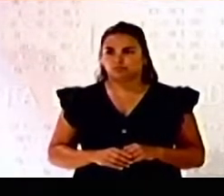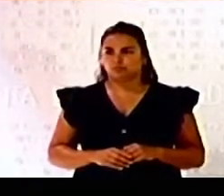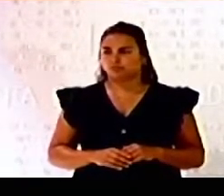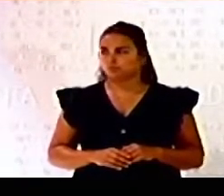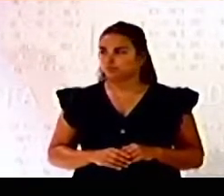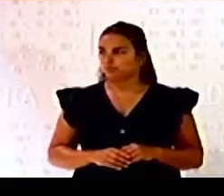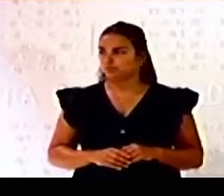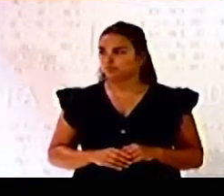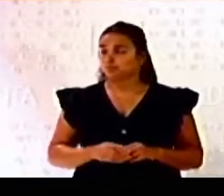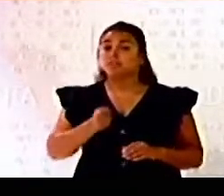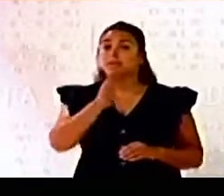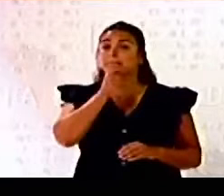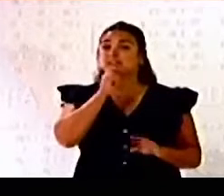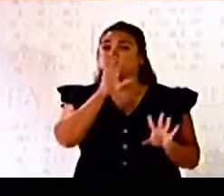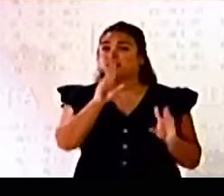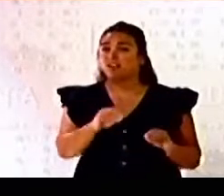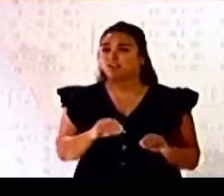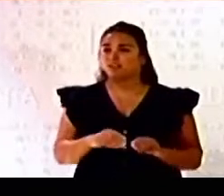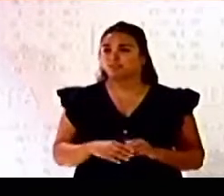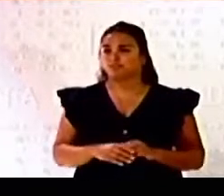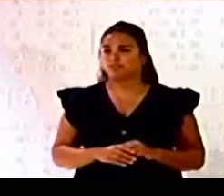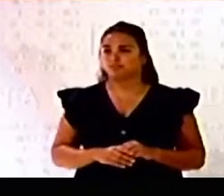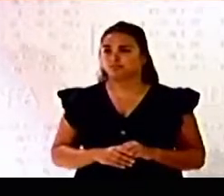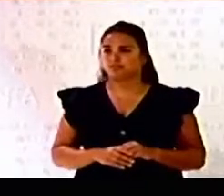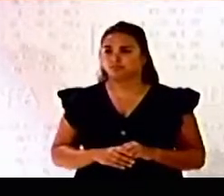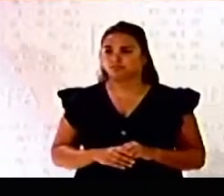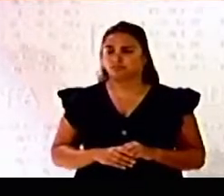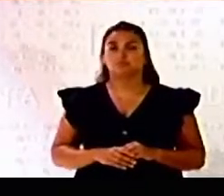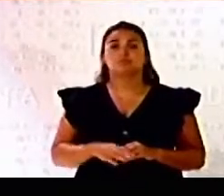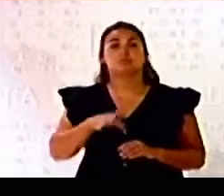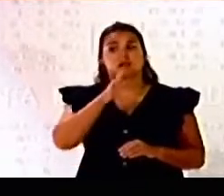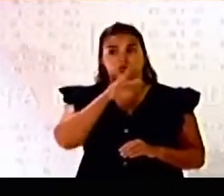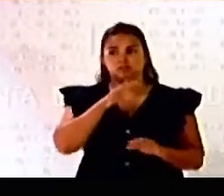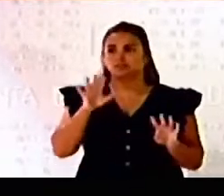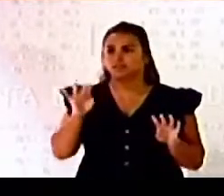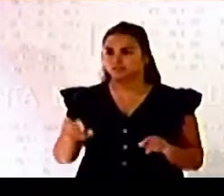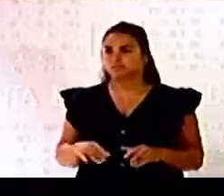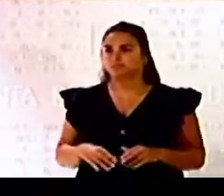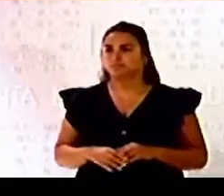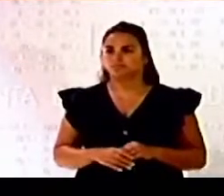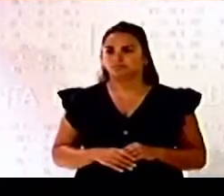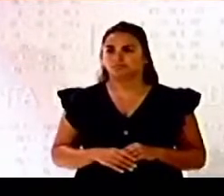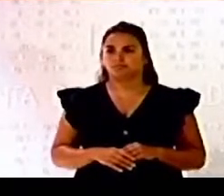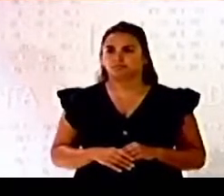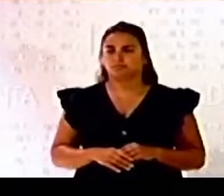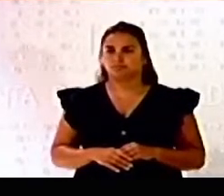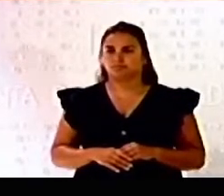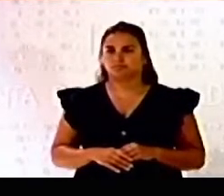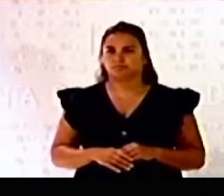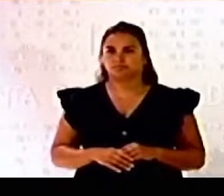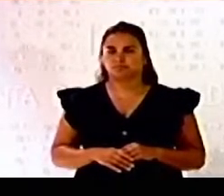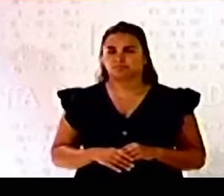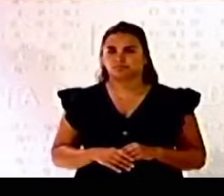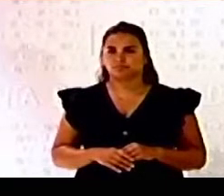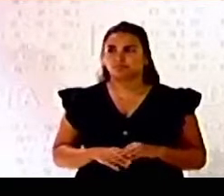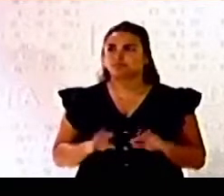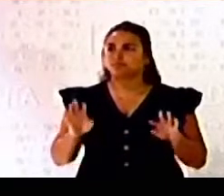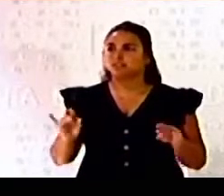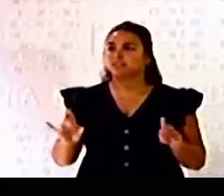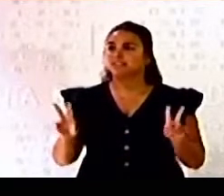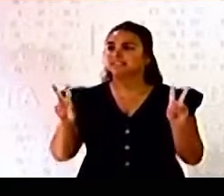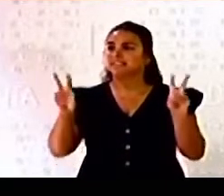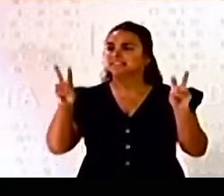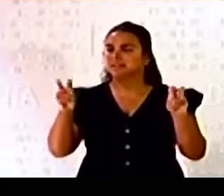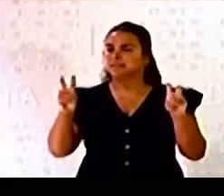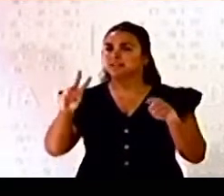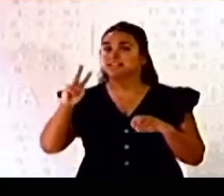¿Tienes el micro cerrado, Rocío? ¿Ahora? Ahora. Adelante. Con respecto a